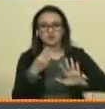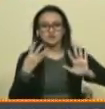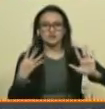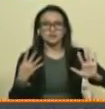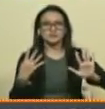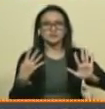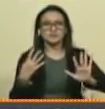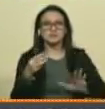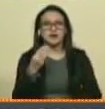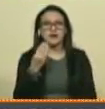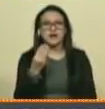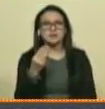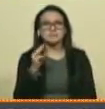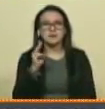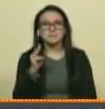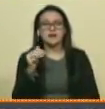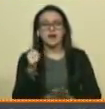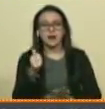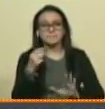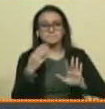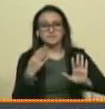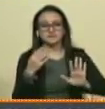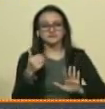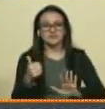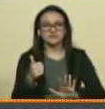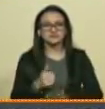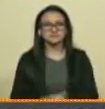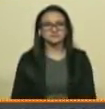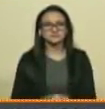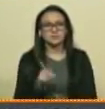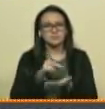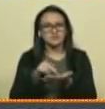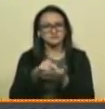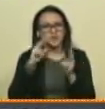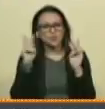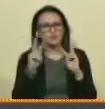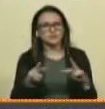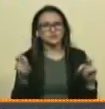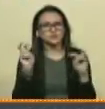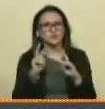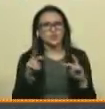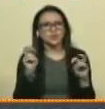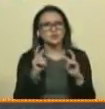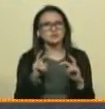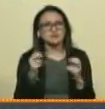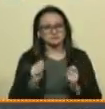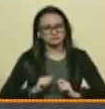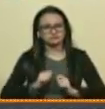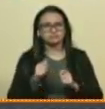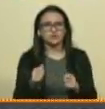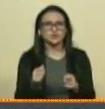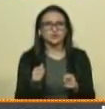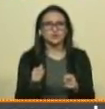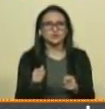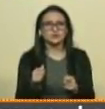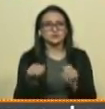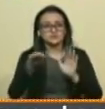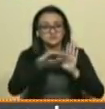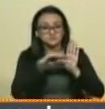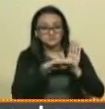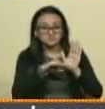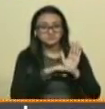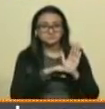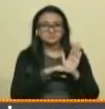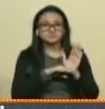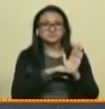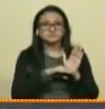y MPAPC. Ellos han participado en esta auditoría donde les hemos entregado el padrón electoral